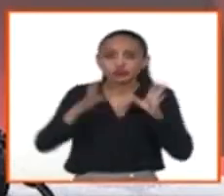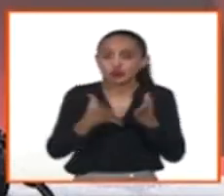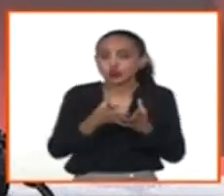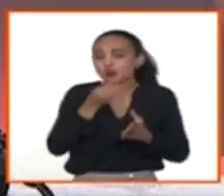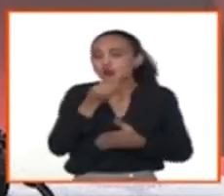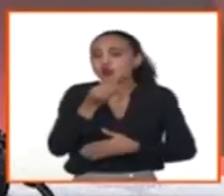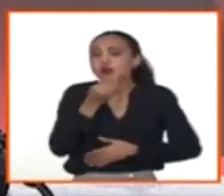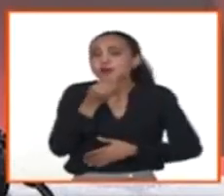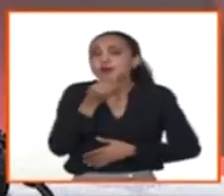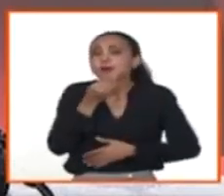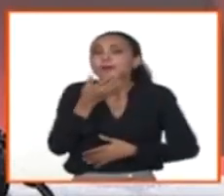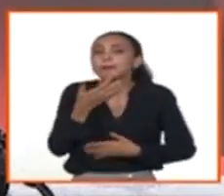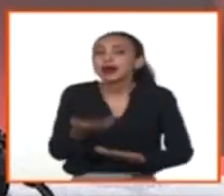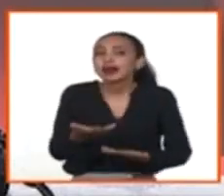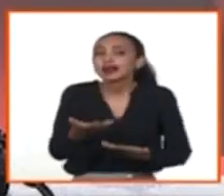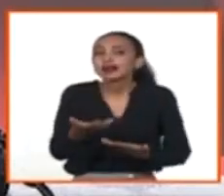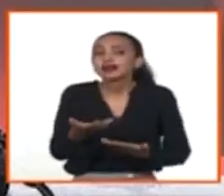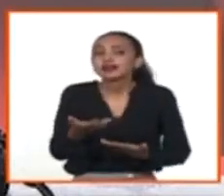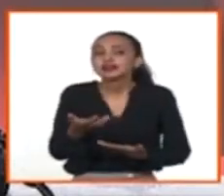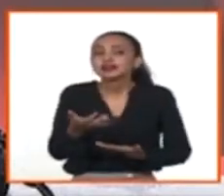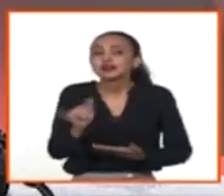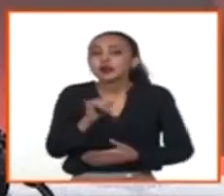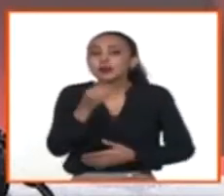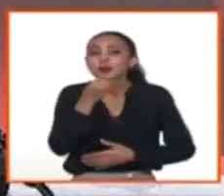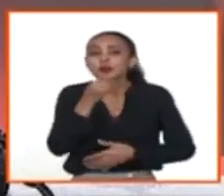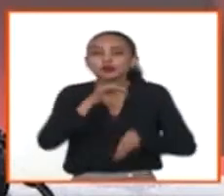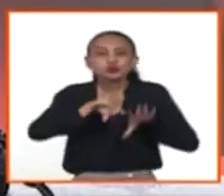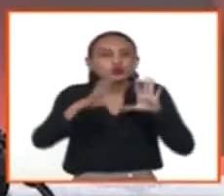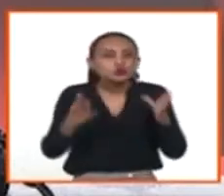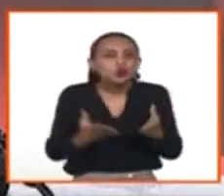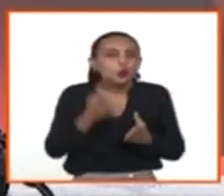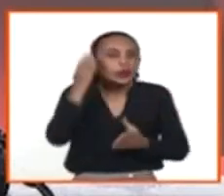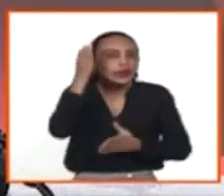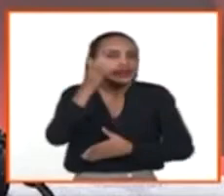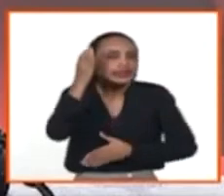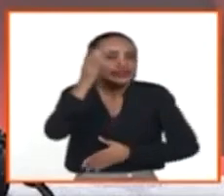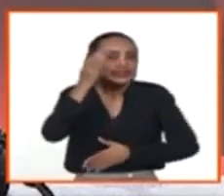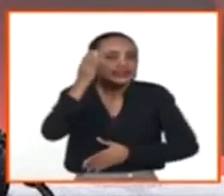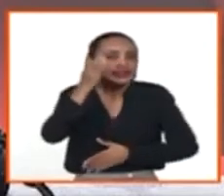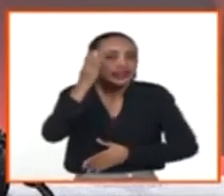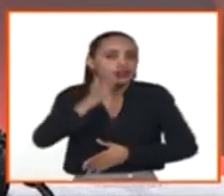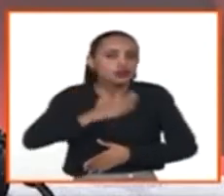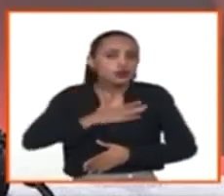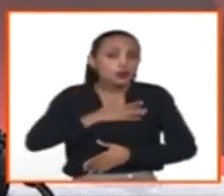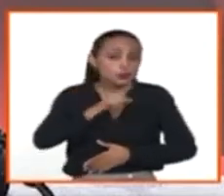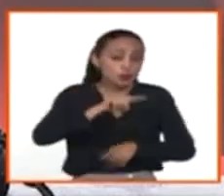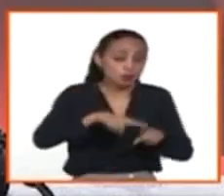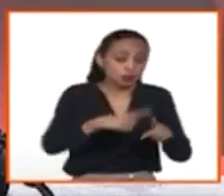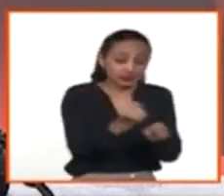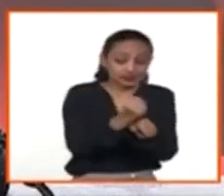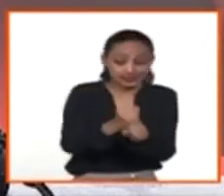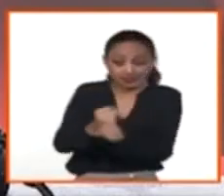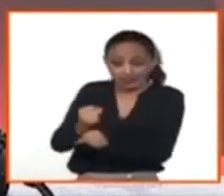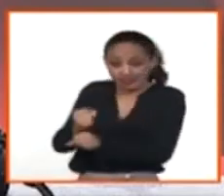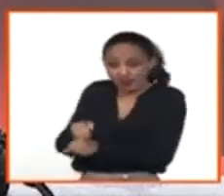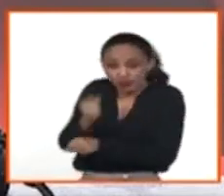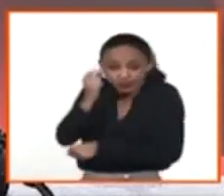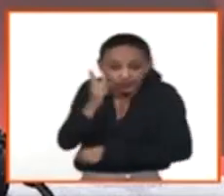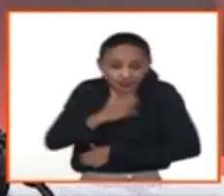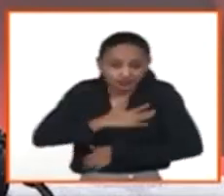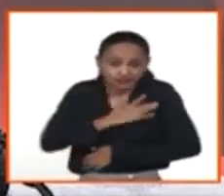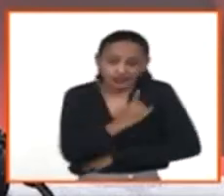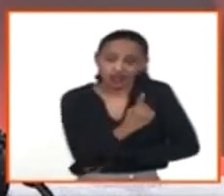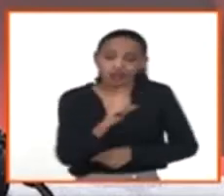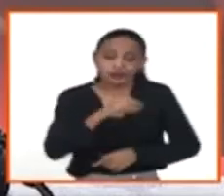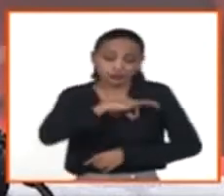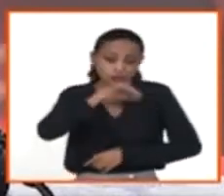poder también tener todos los criterios que, a partir del propio trabajo que hacen los diputados en sus territorios, tienen, o sea,